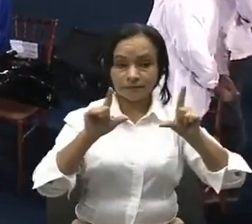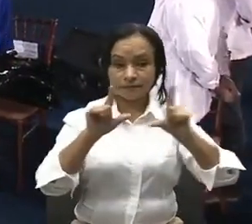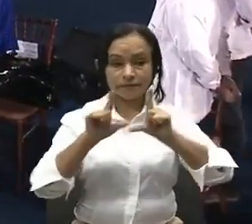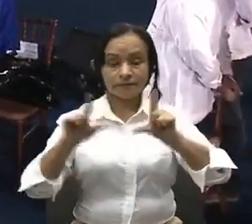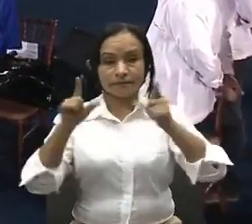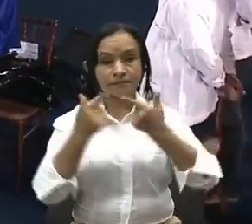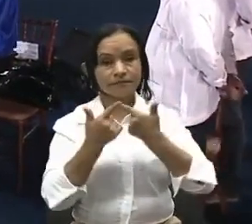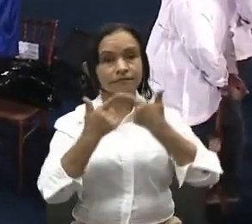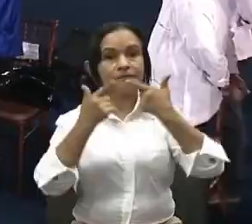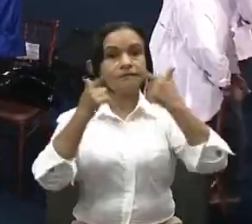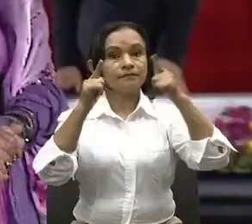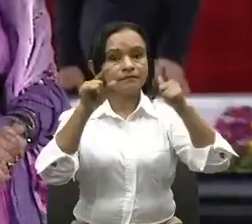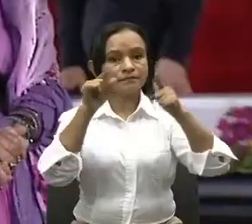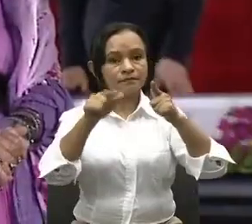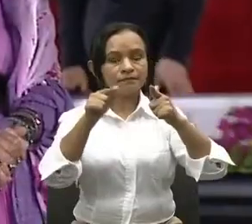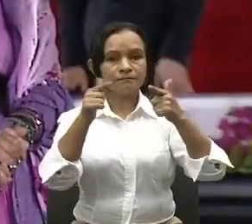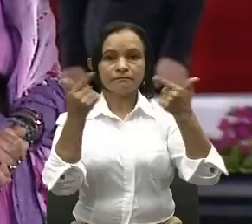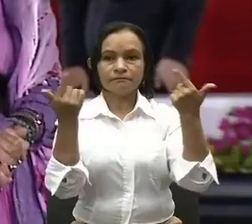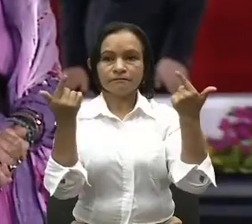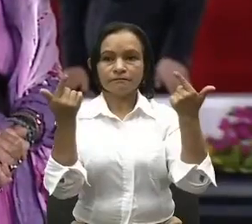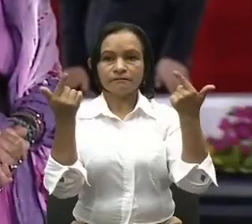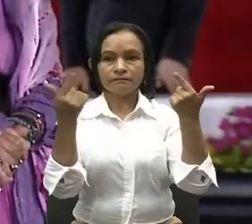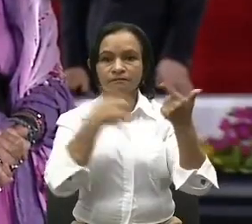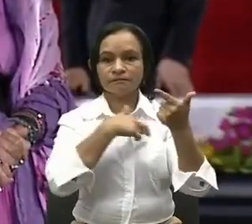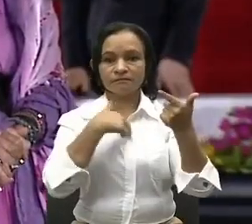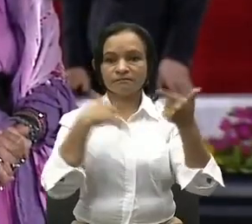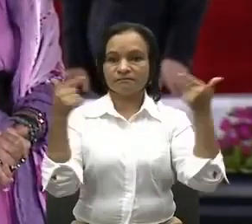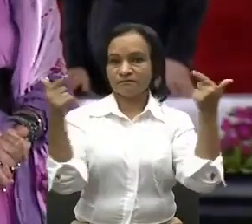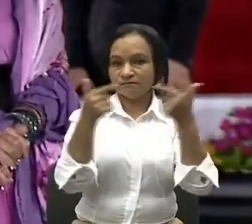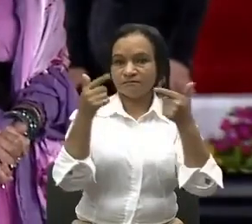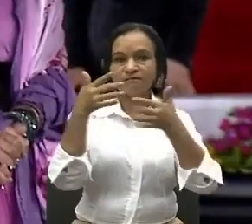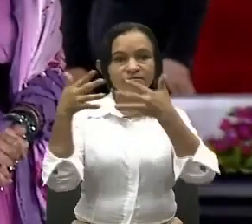y que luego ahí las tropas yanquis intervinieran.